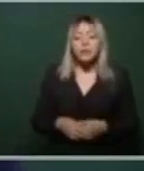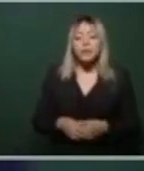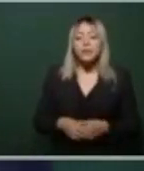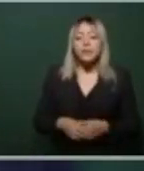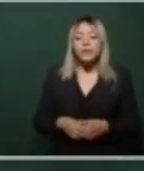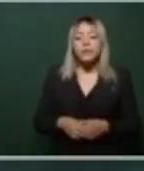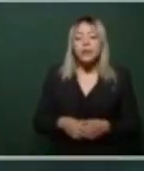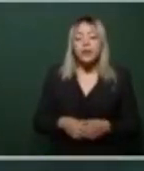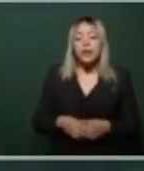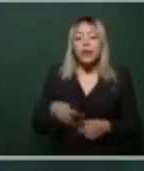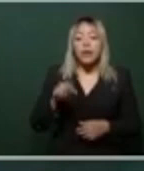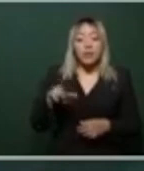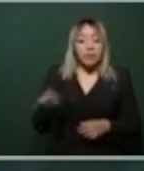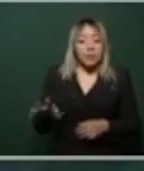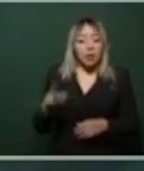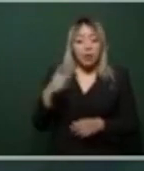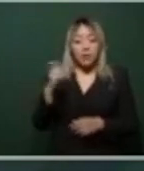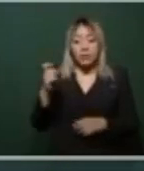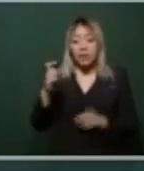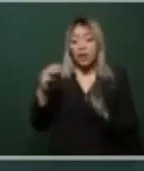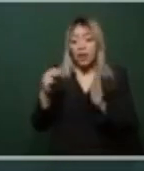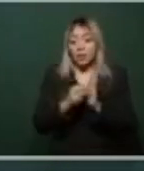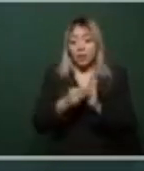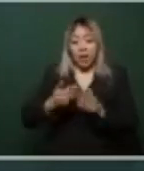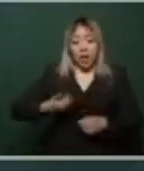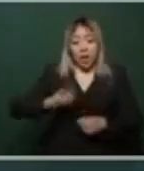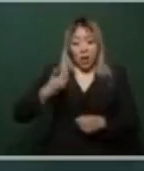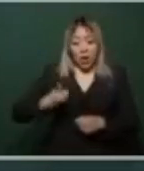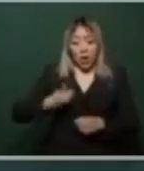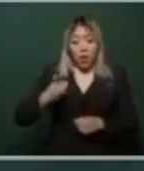A razón de 100,000 jóvenes por mes.